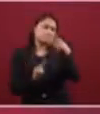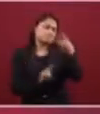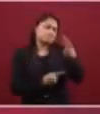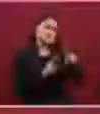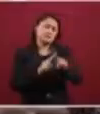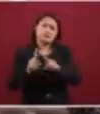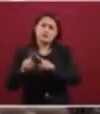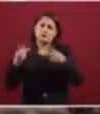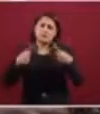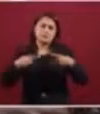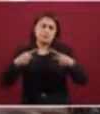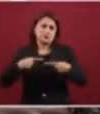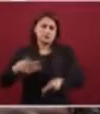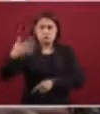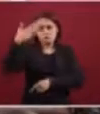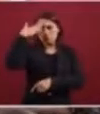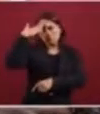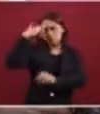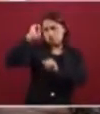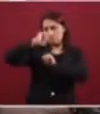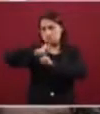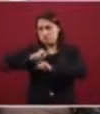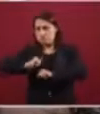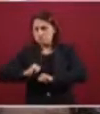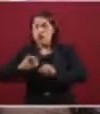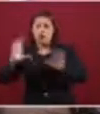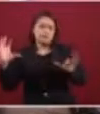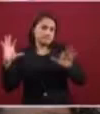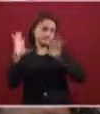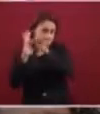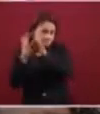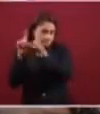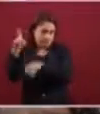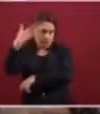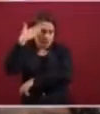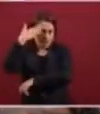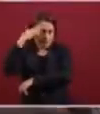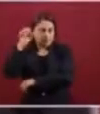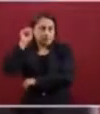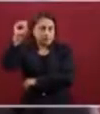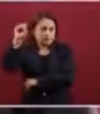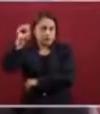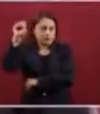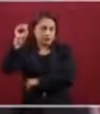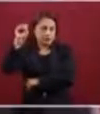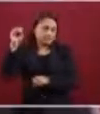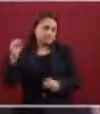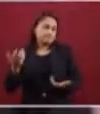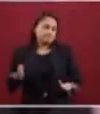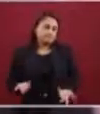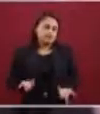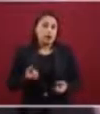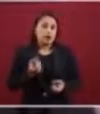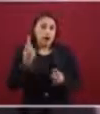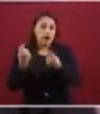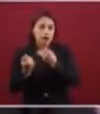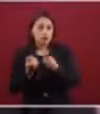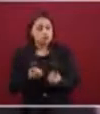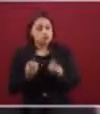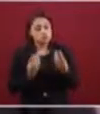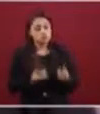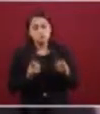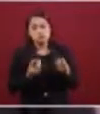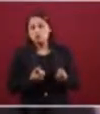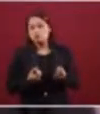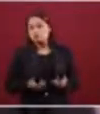que estaban cercanos al líder y que formaban parte de estos beneficios, de estos privilegios